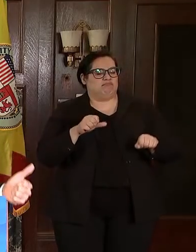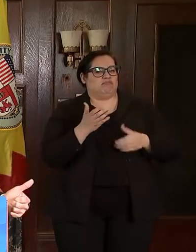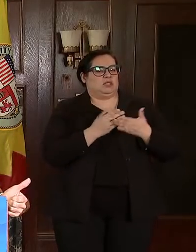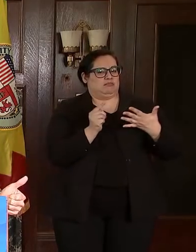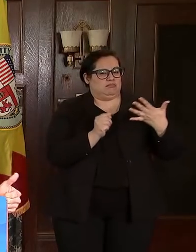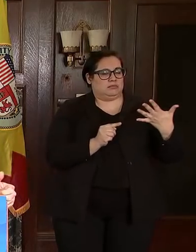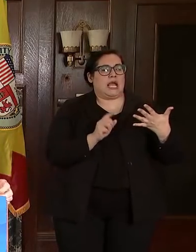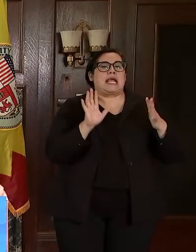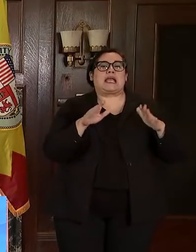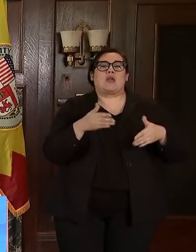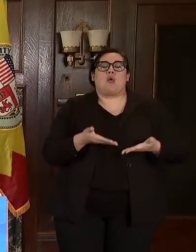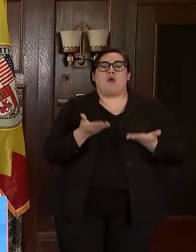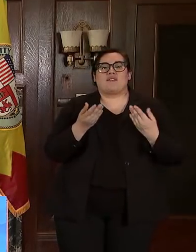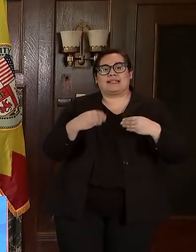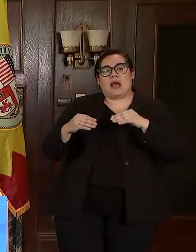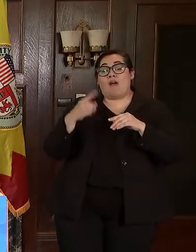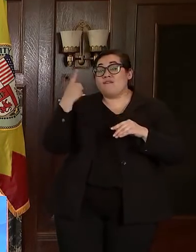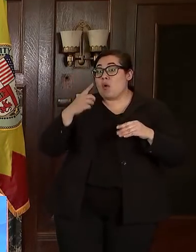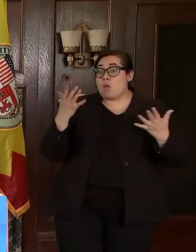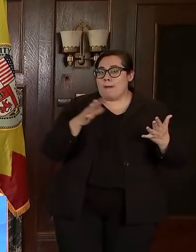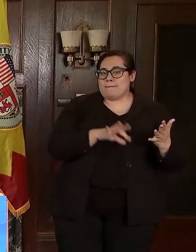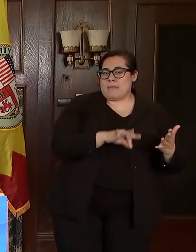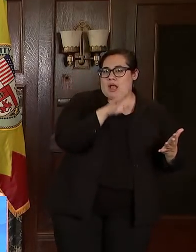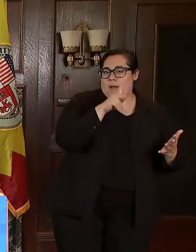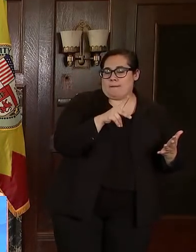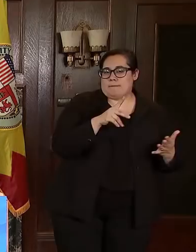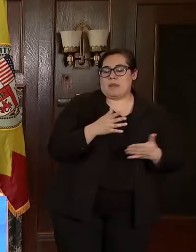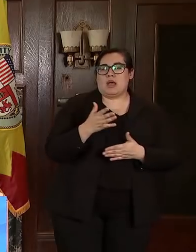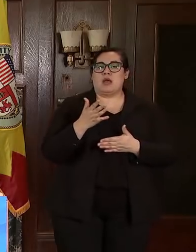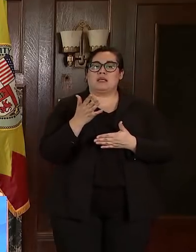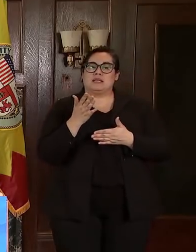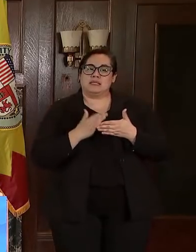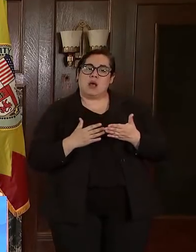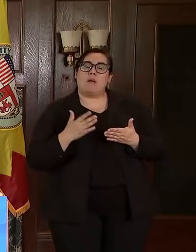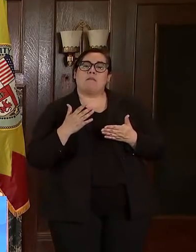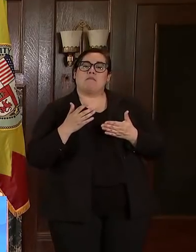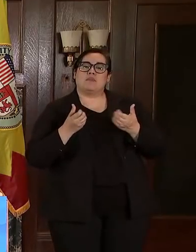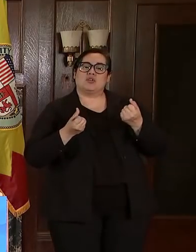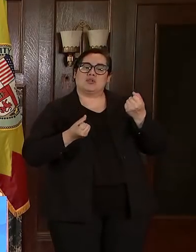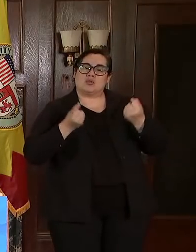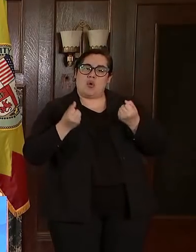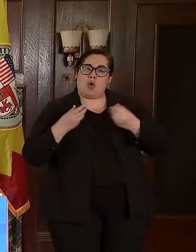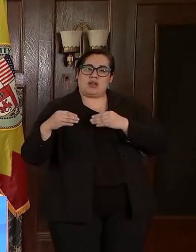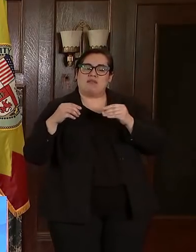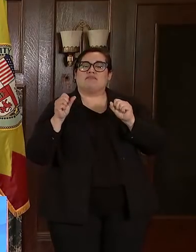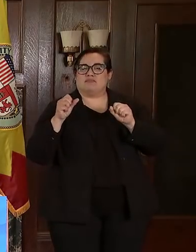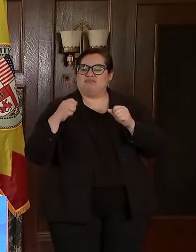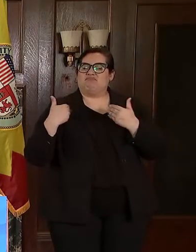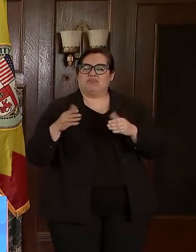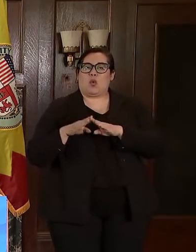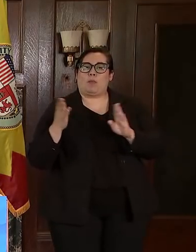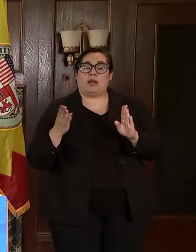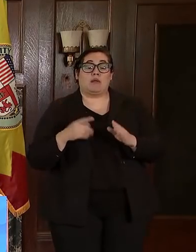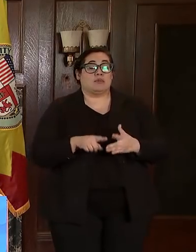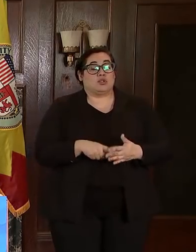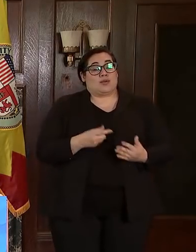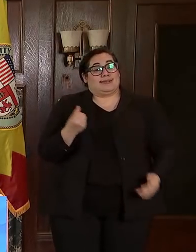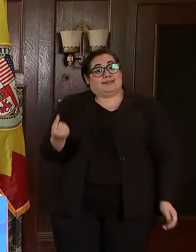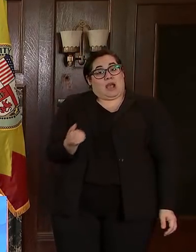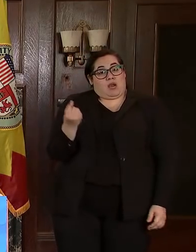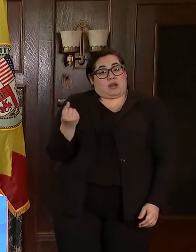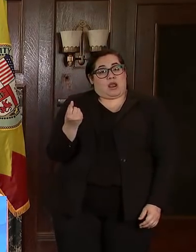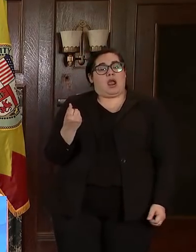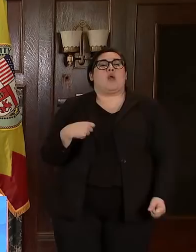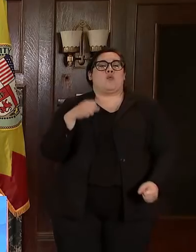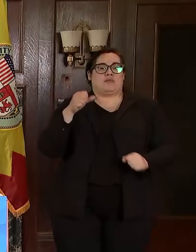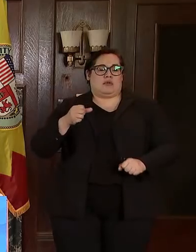para llevar y concesionarios de autos podrán abrir. Y empezando el sábado,